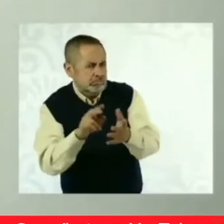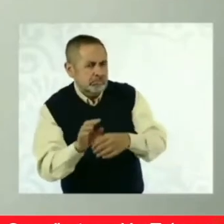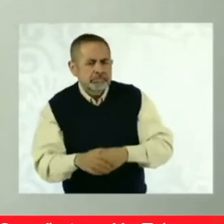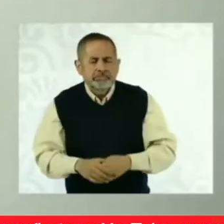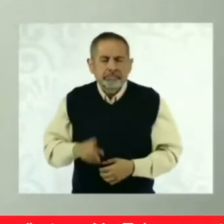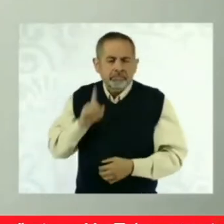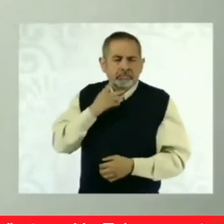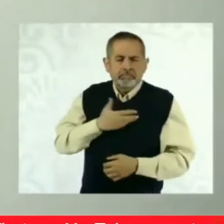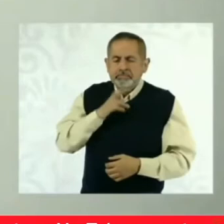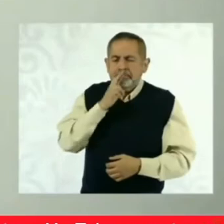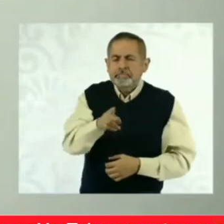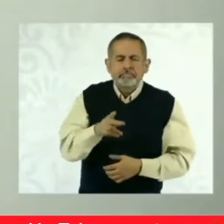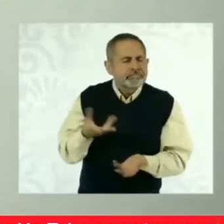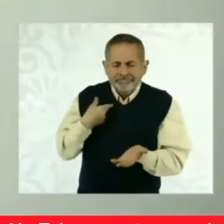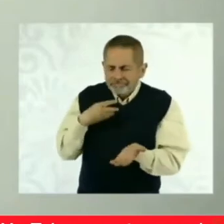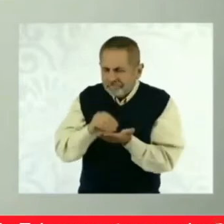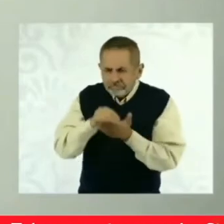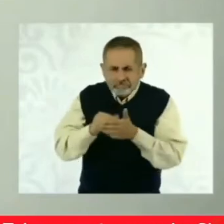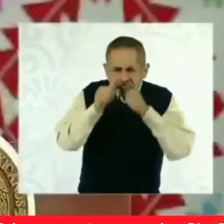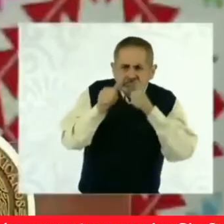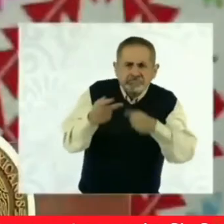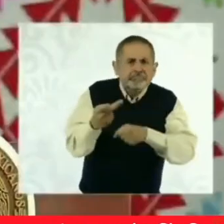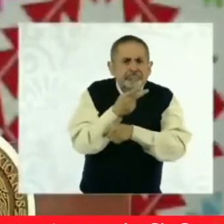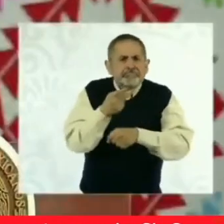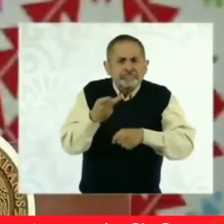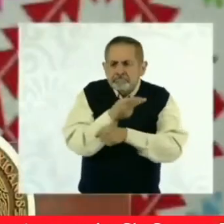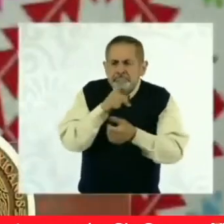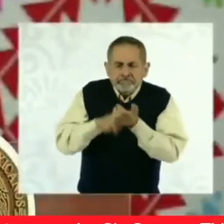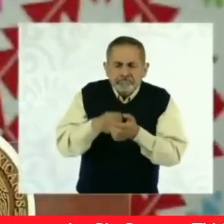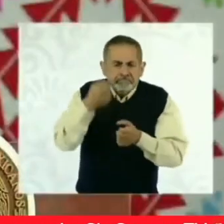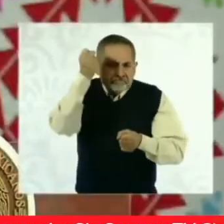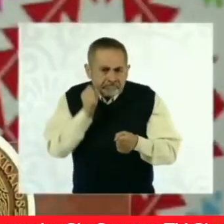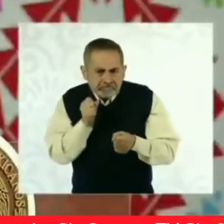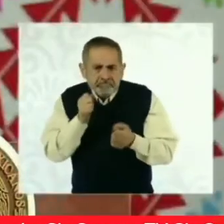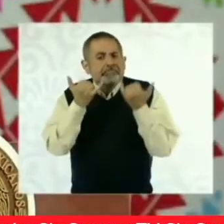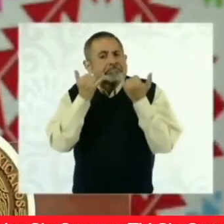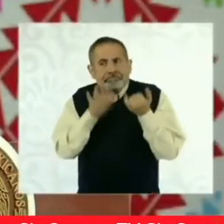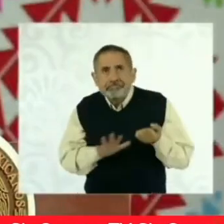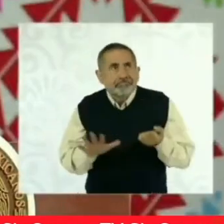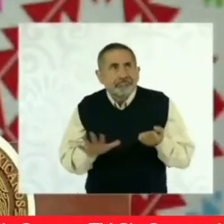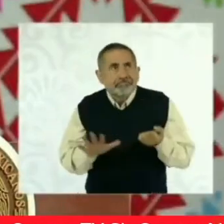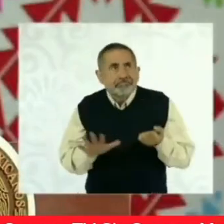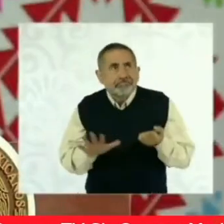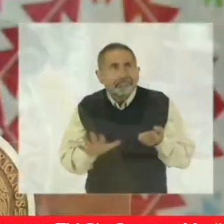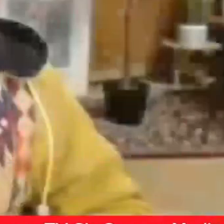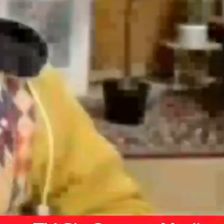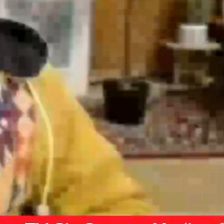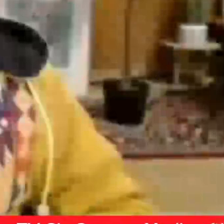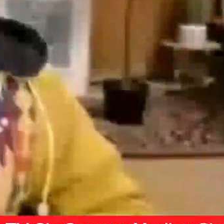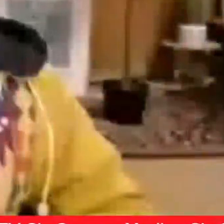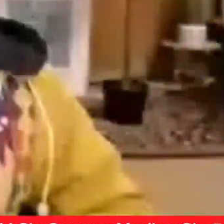Va a seguir, vamos a seguir pendientes de la seguridad en Sinaloa y en todo el país.